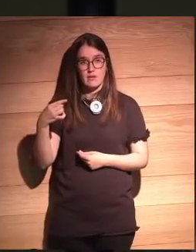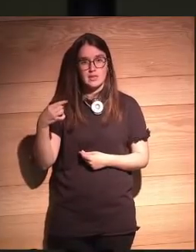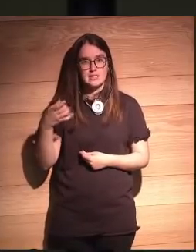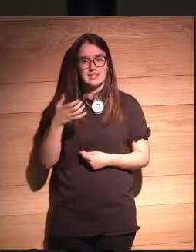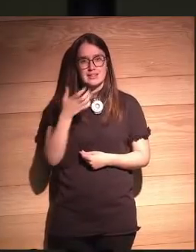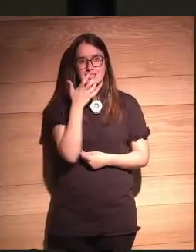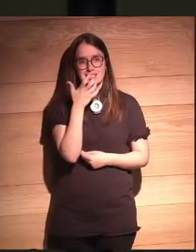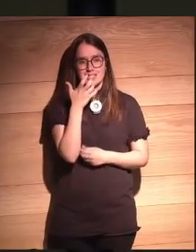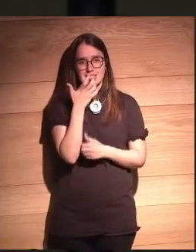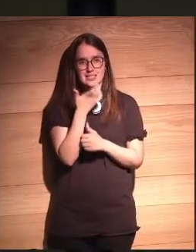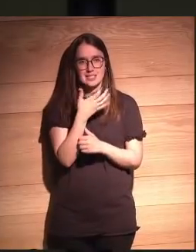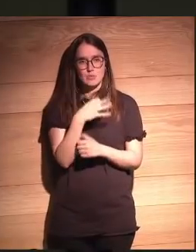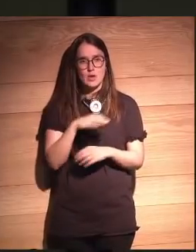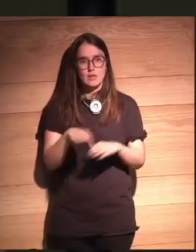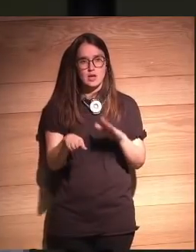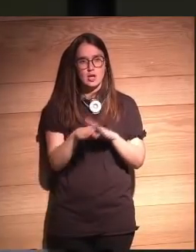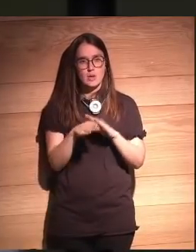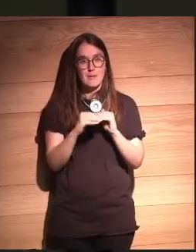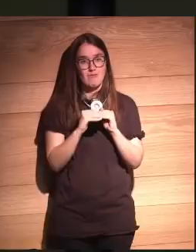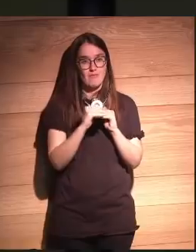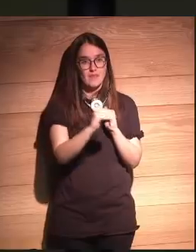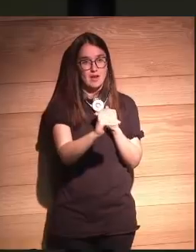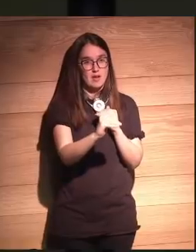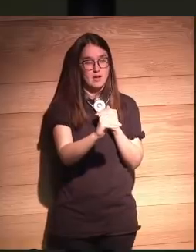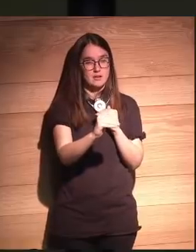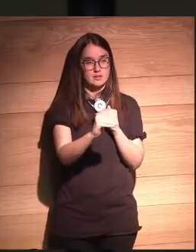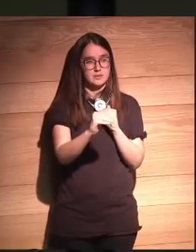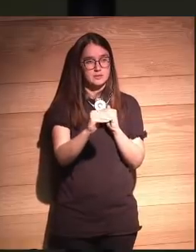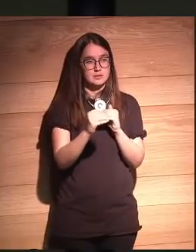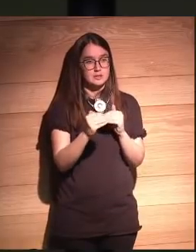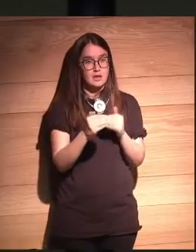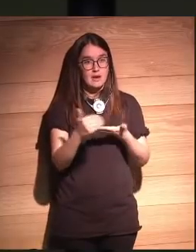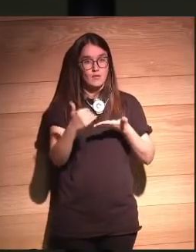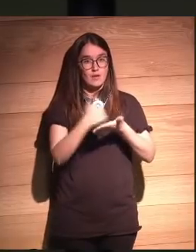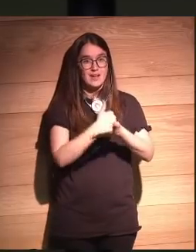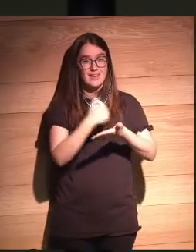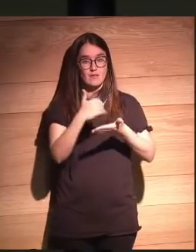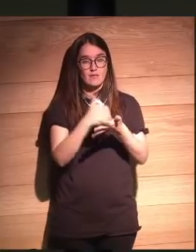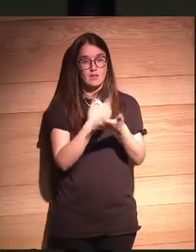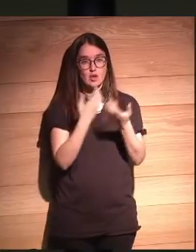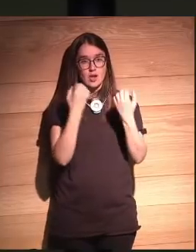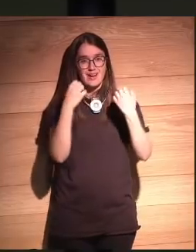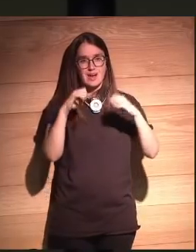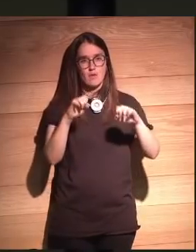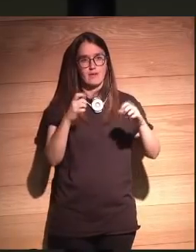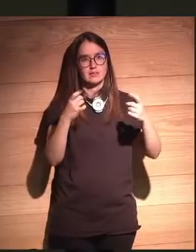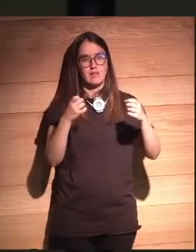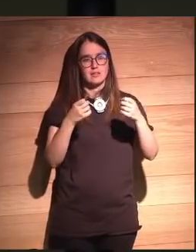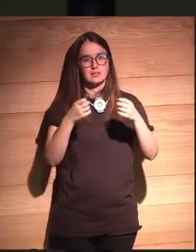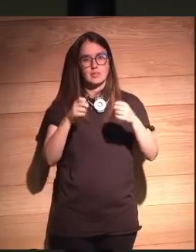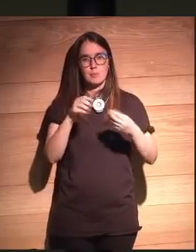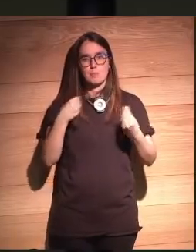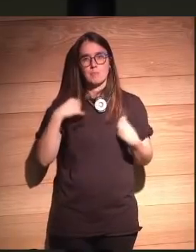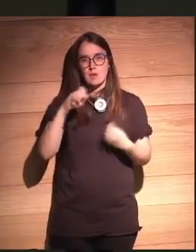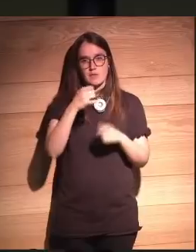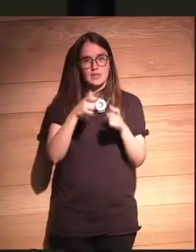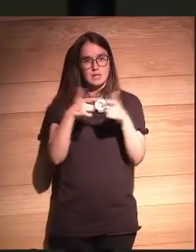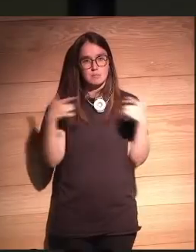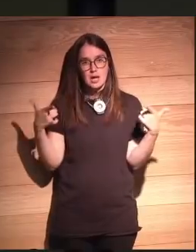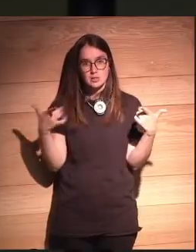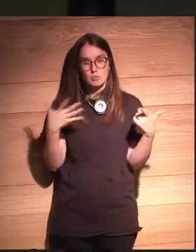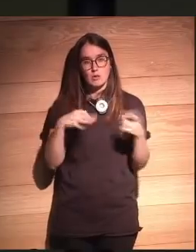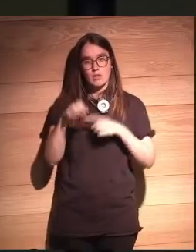Si es posible mantener el beneficio, aunque sean necesarias más viviendas, a lo mejor